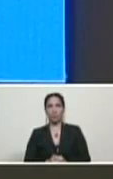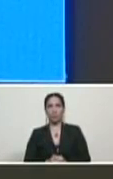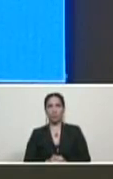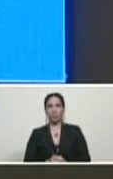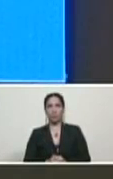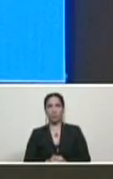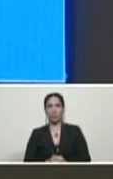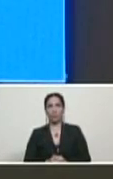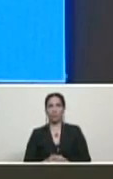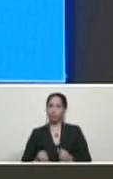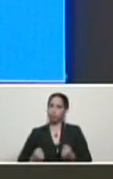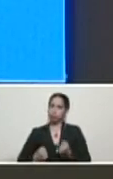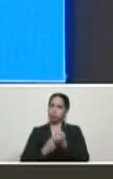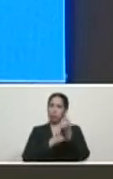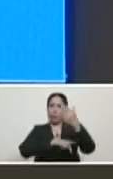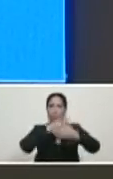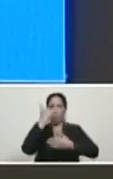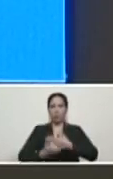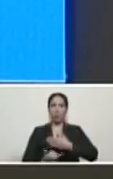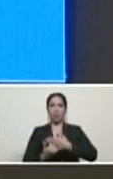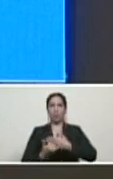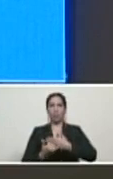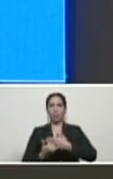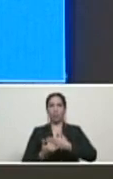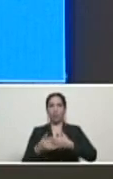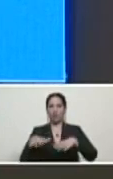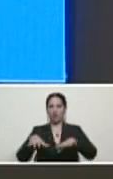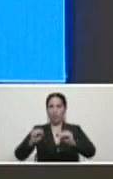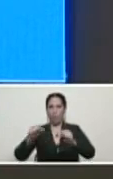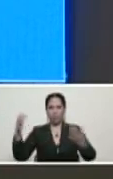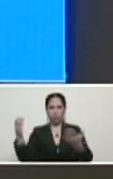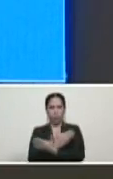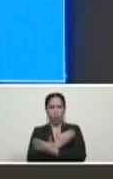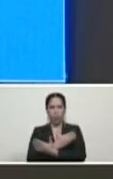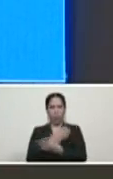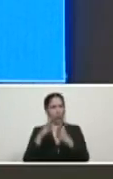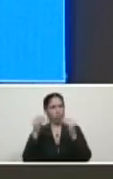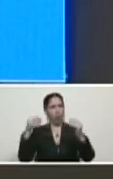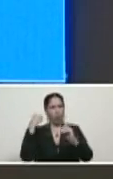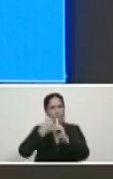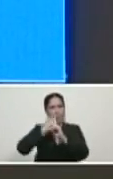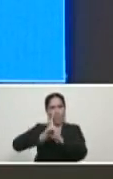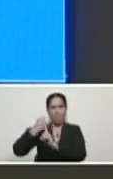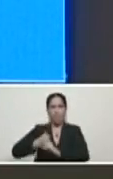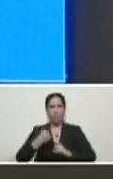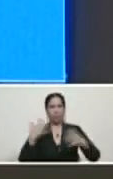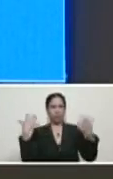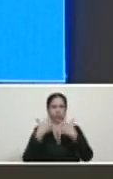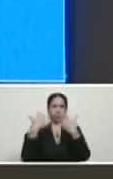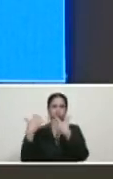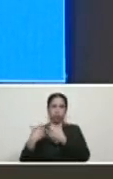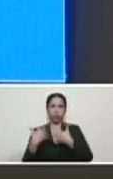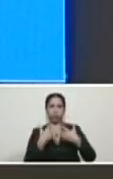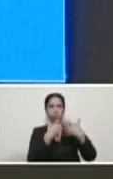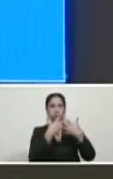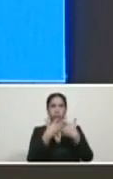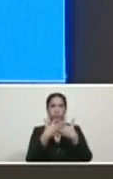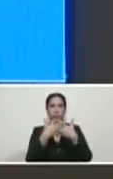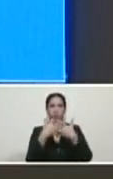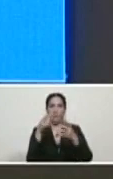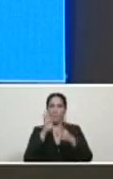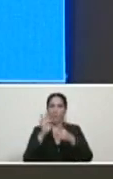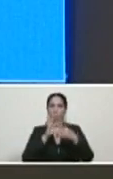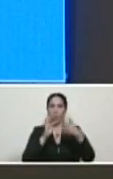el impulso de un proyecto de dominación. Todos combatieron, todos, en función de los